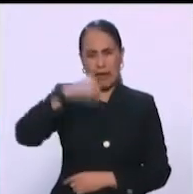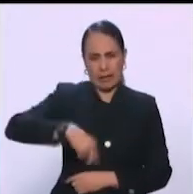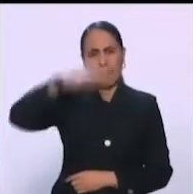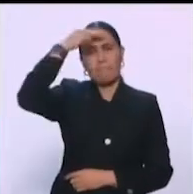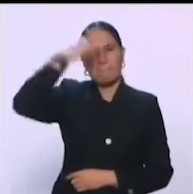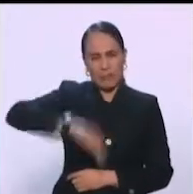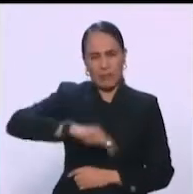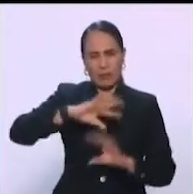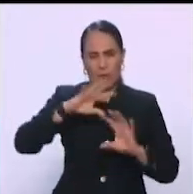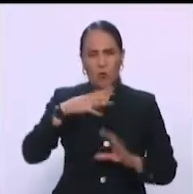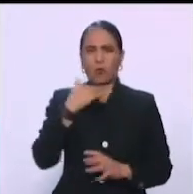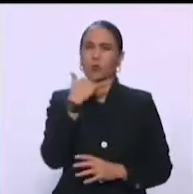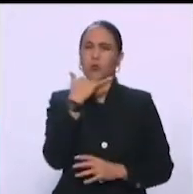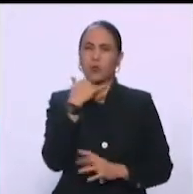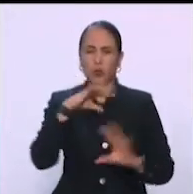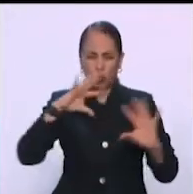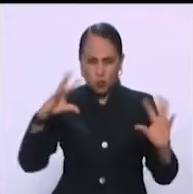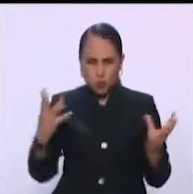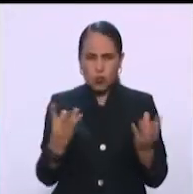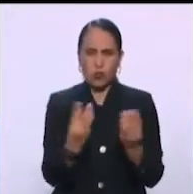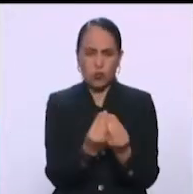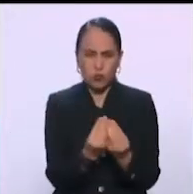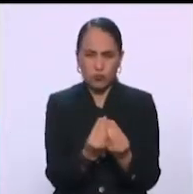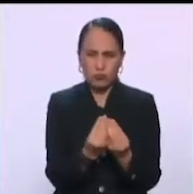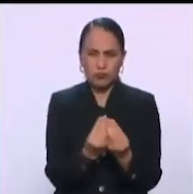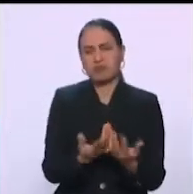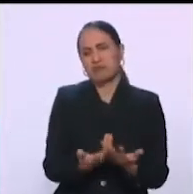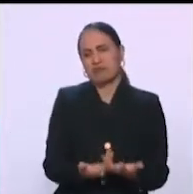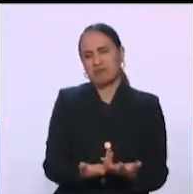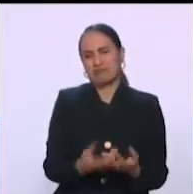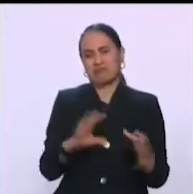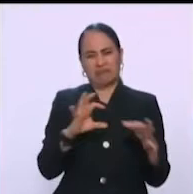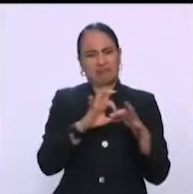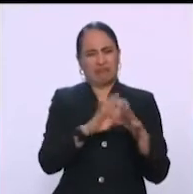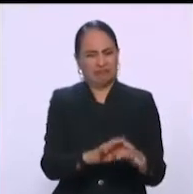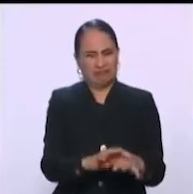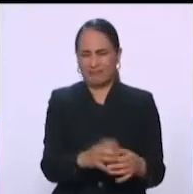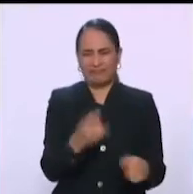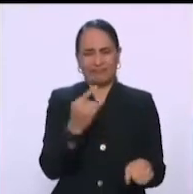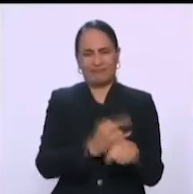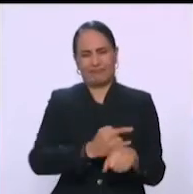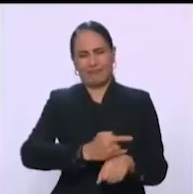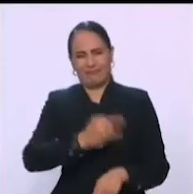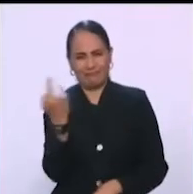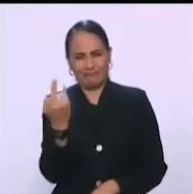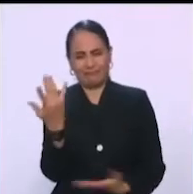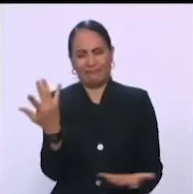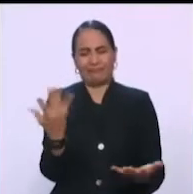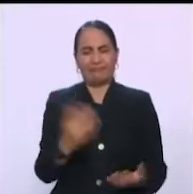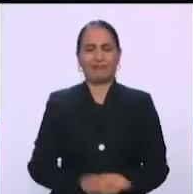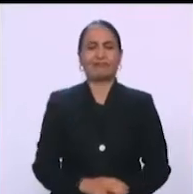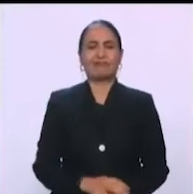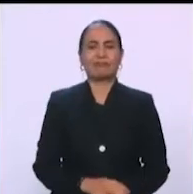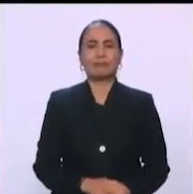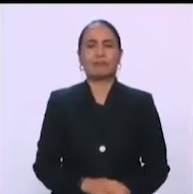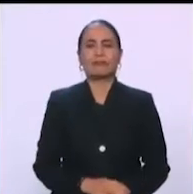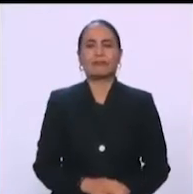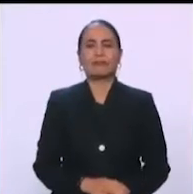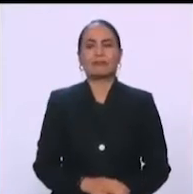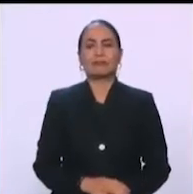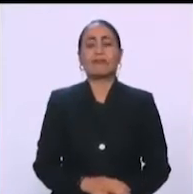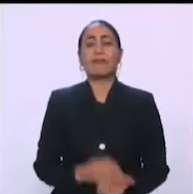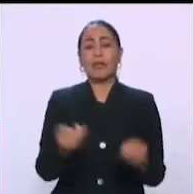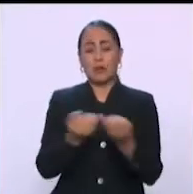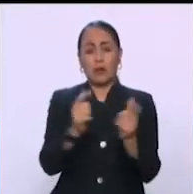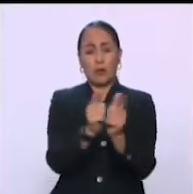la Corrupción son adalides, ¿no? Anticorrupción, hemos visto el tipo de prácticas en las que han incurrido. Pero pues también